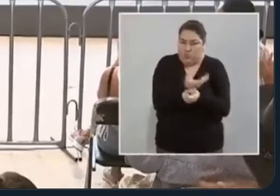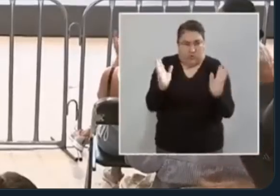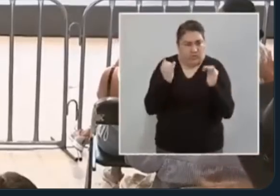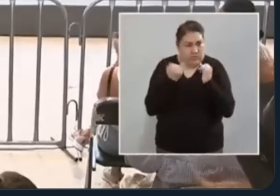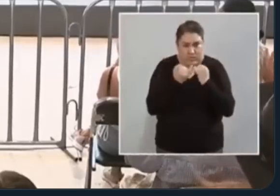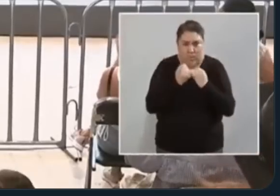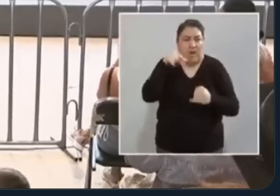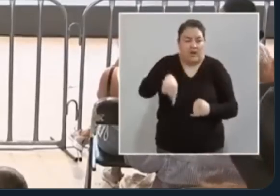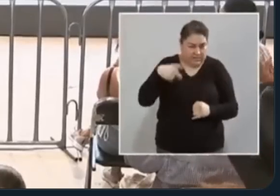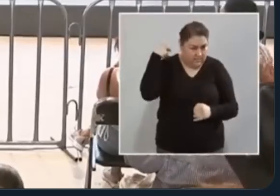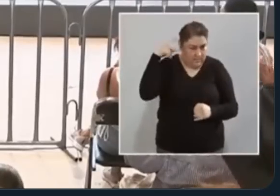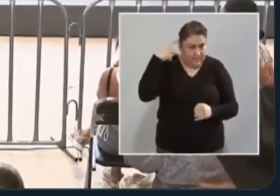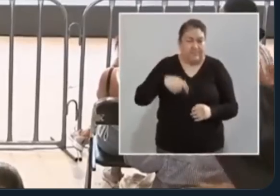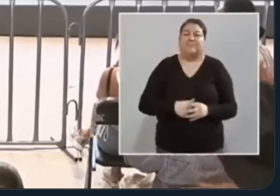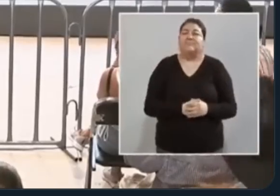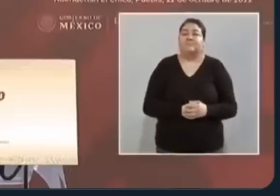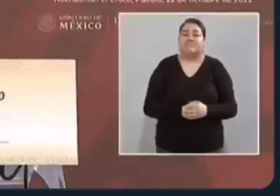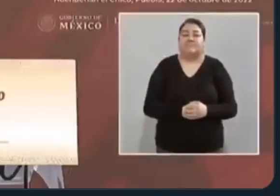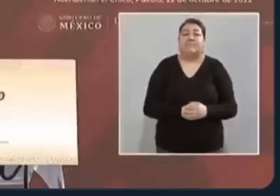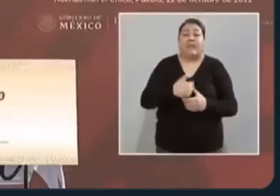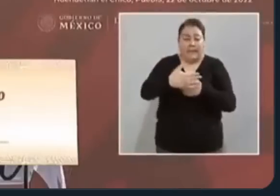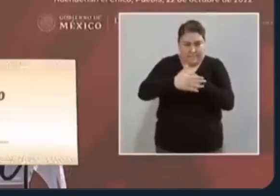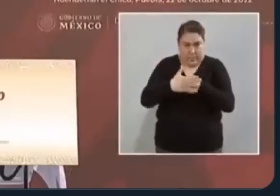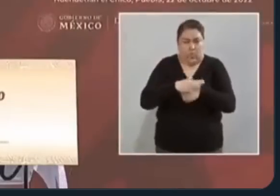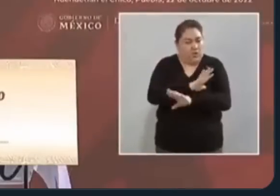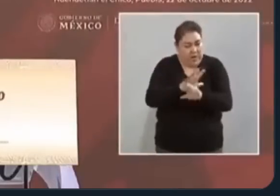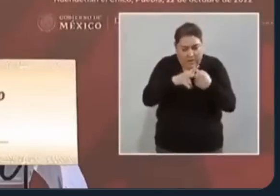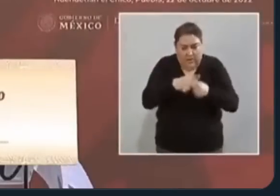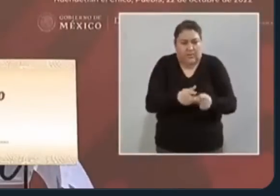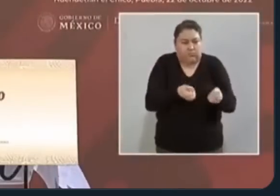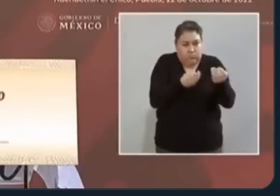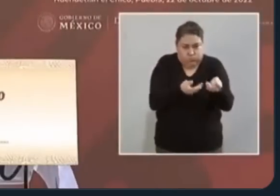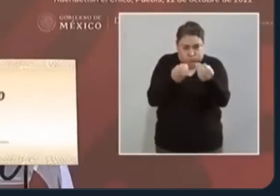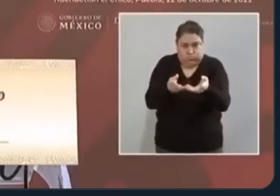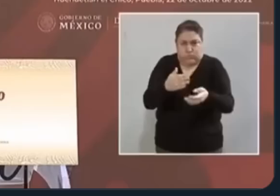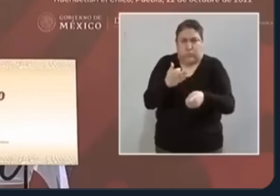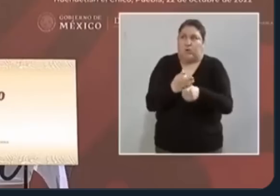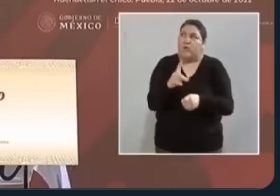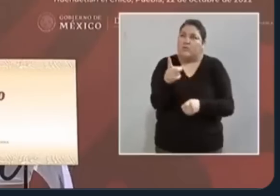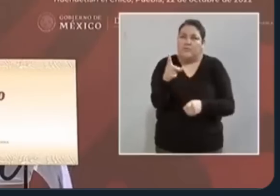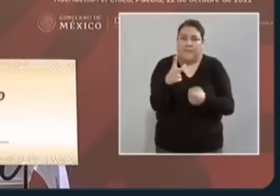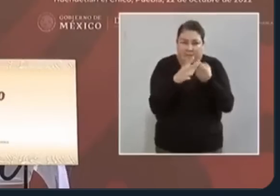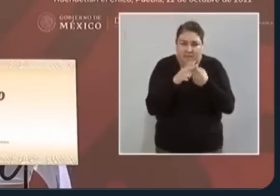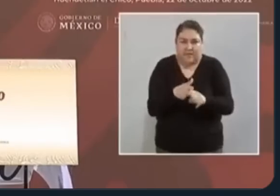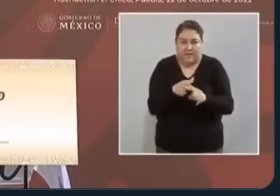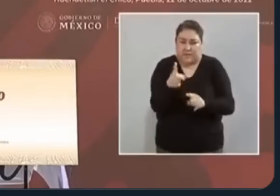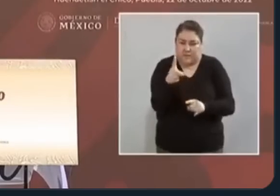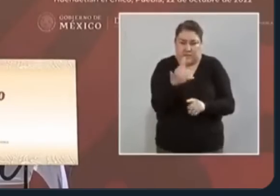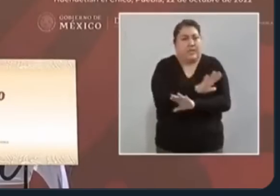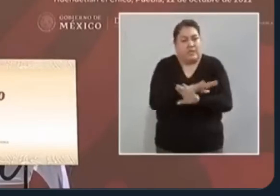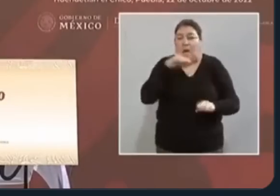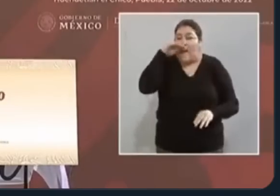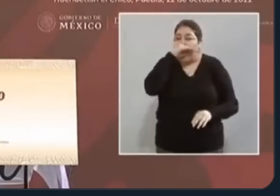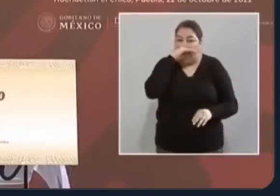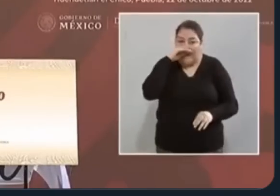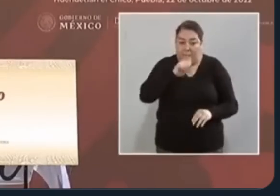Amigos y amigas, me despido de esta información, me despido de este video, espero que te haya gustado y si te gustó, suscríbete a este canal, dale